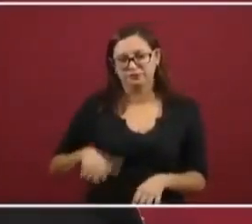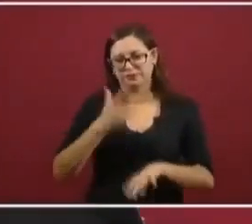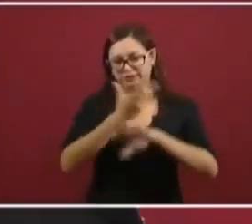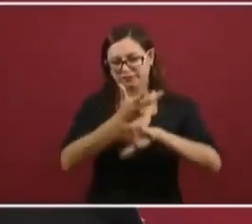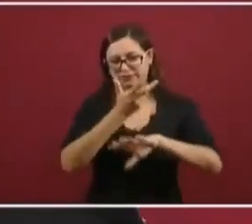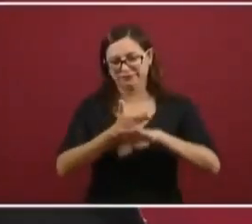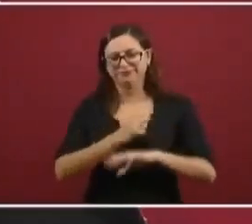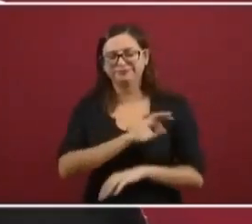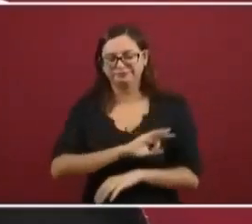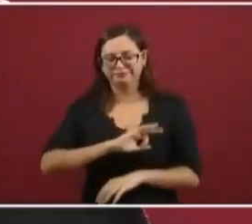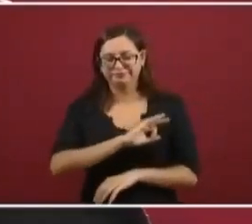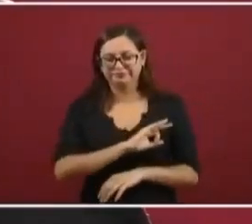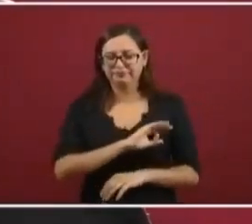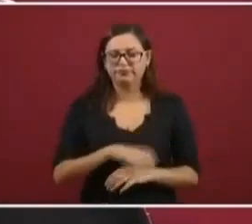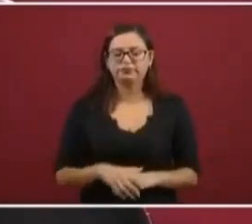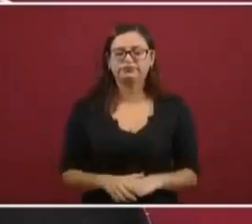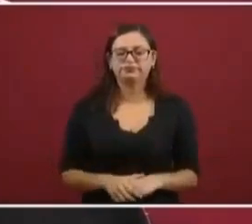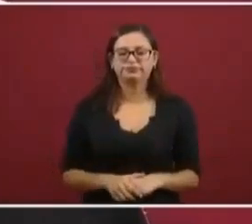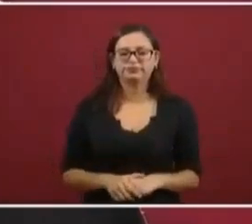Estados